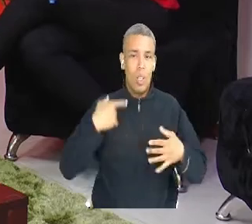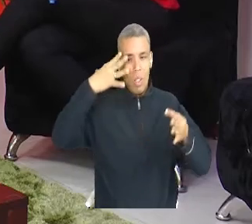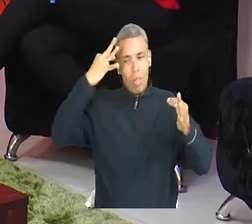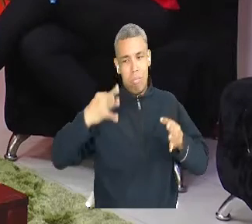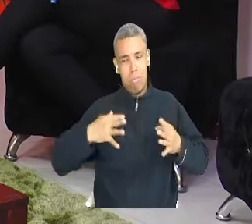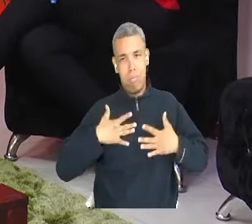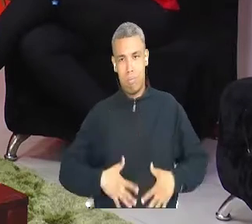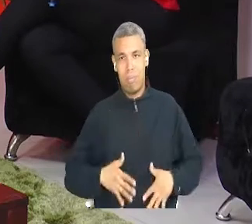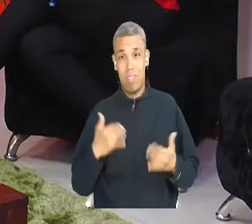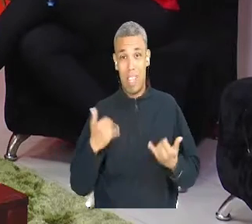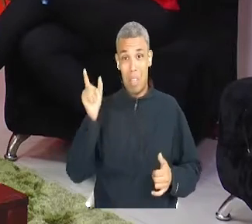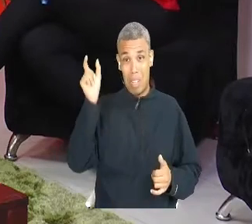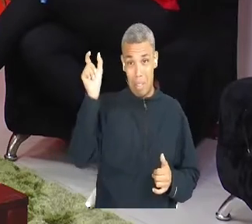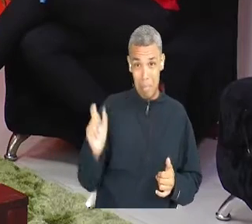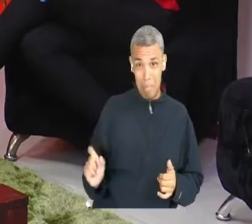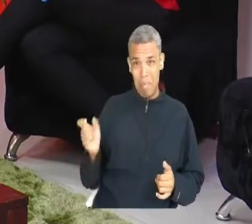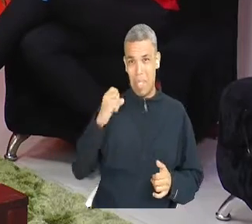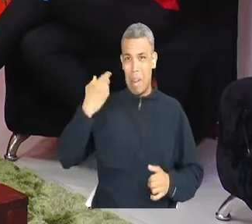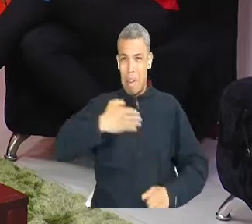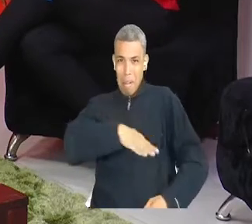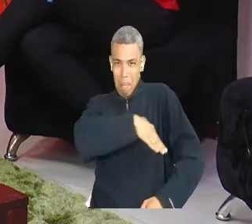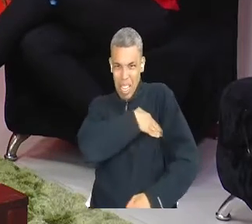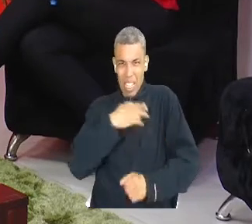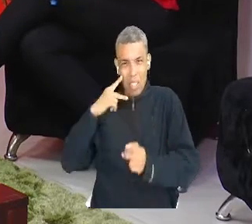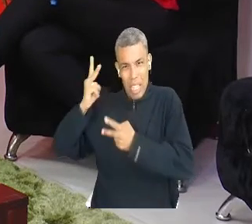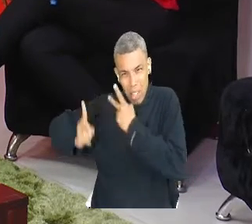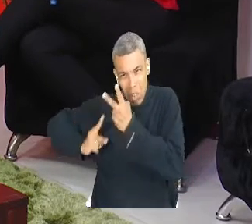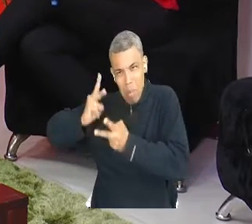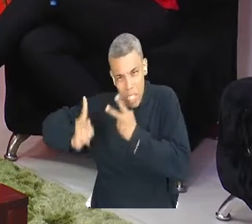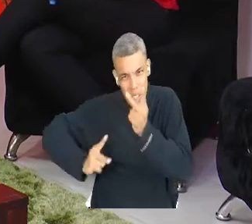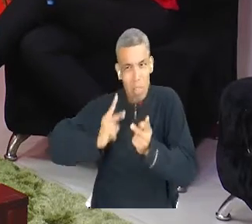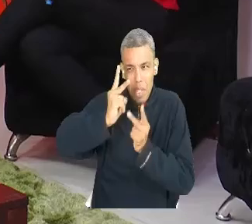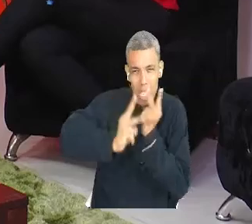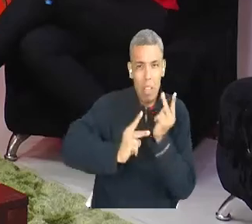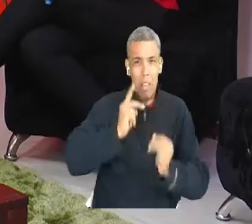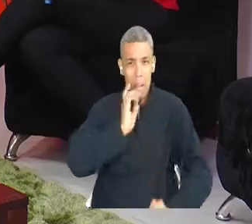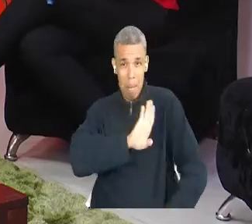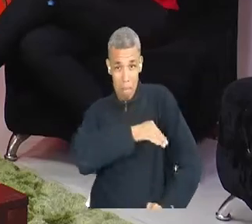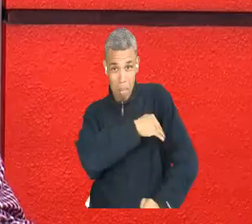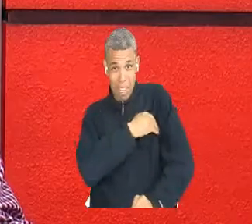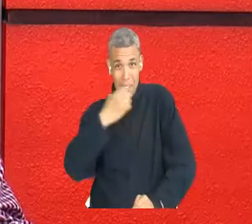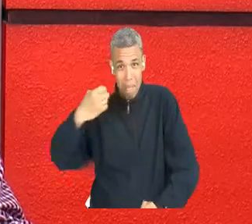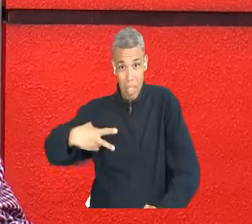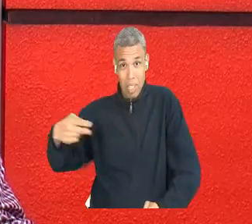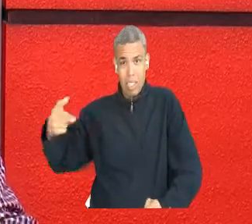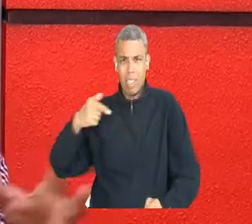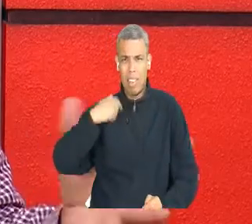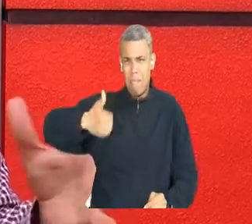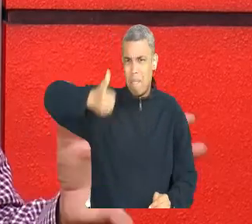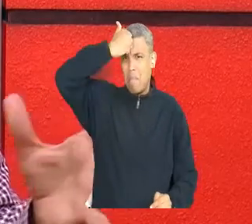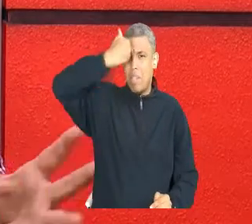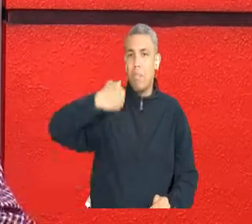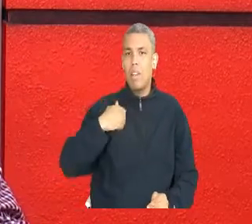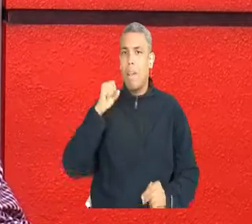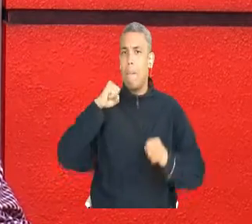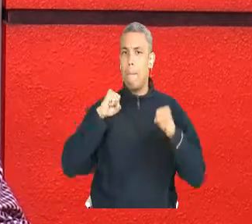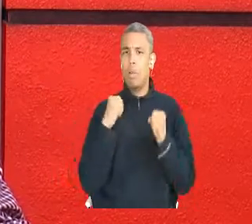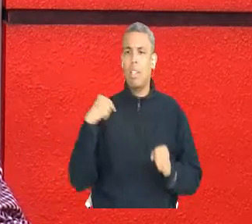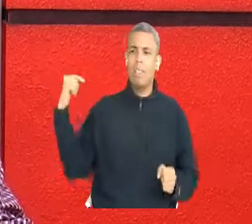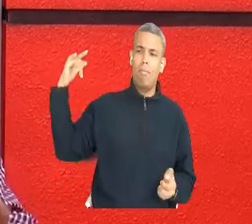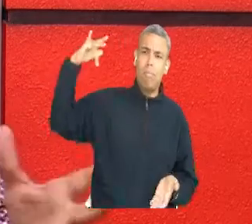nuestro producto turístico y las potencialidades que tenemos como producto turístico entonces en este momento deben estar yo creo que